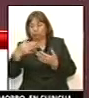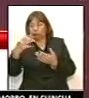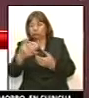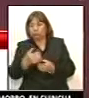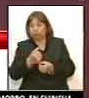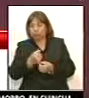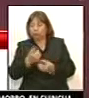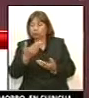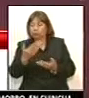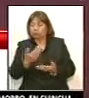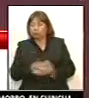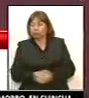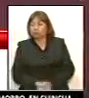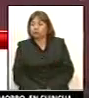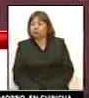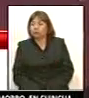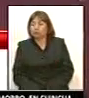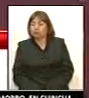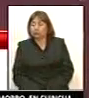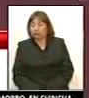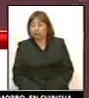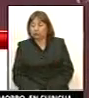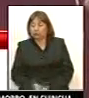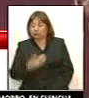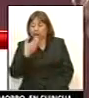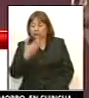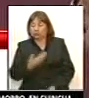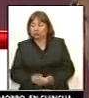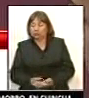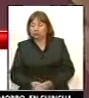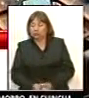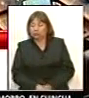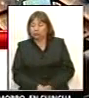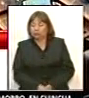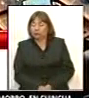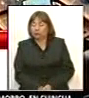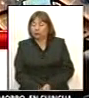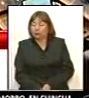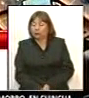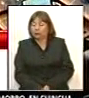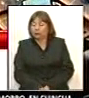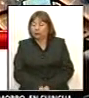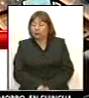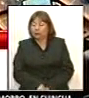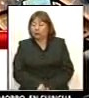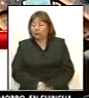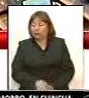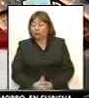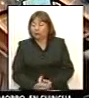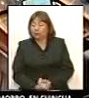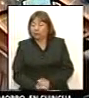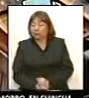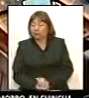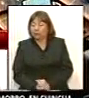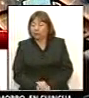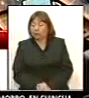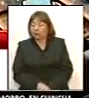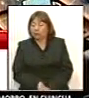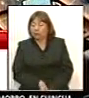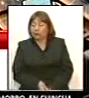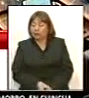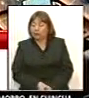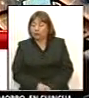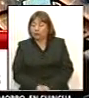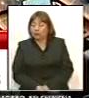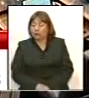cargo público. No, gracias, señor presidente, solamente eso. Muchas gracias, doctor Salgado. Termino la cuenta de Mercedes Aros con el estatuto.